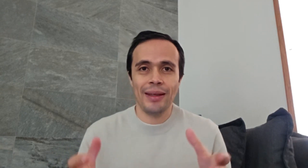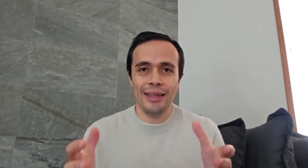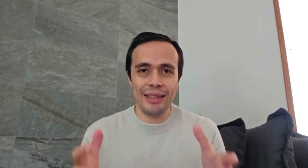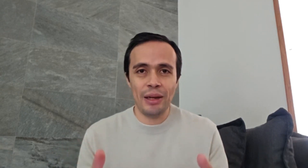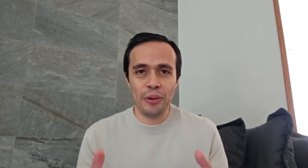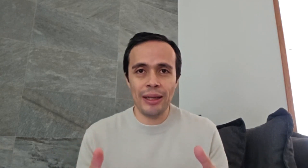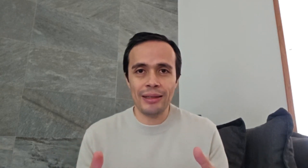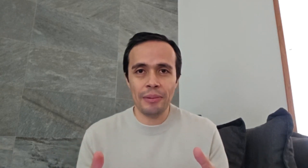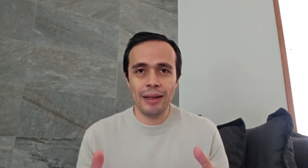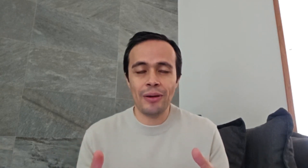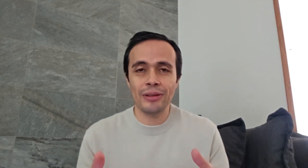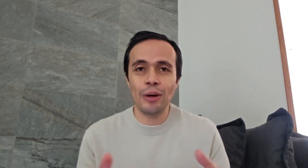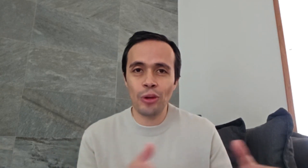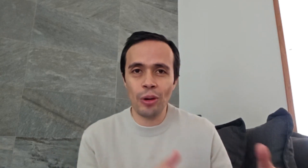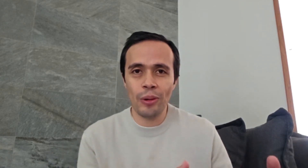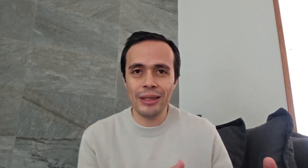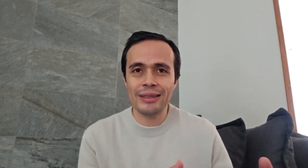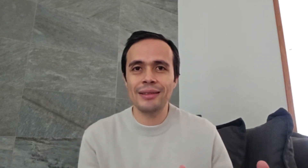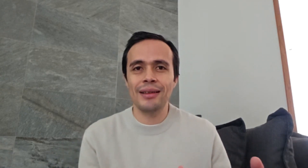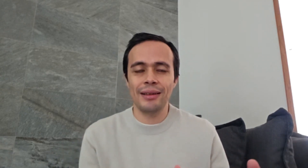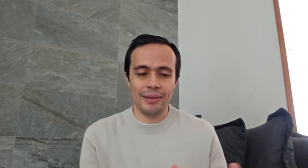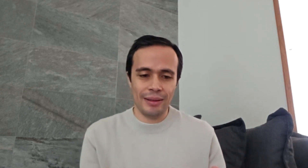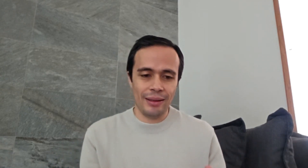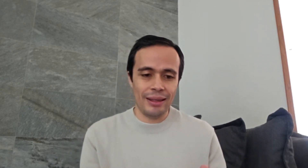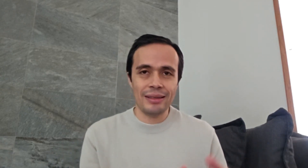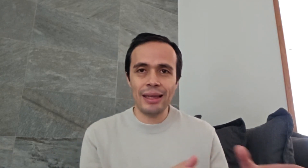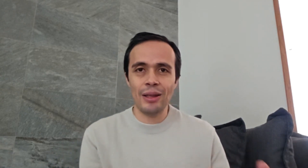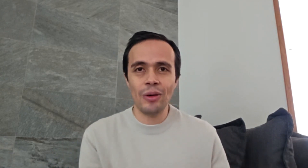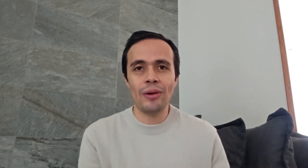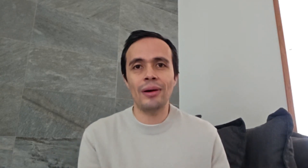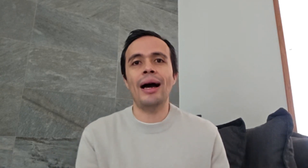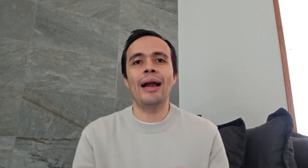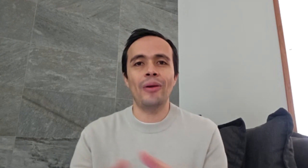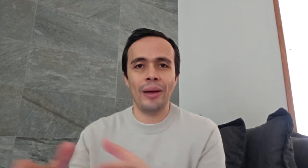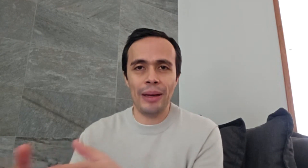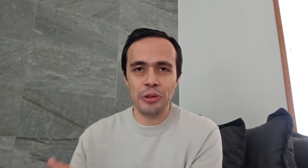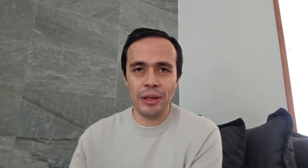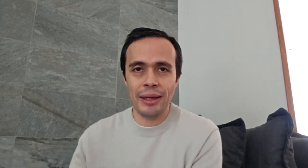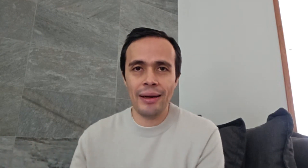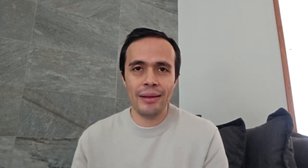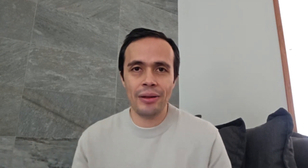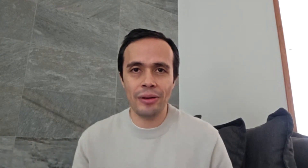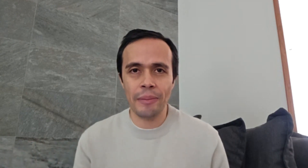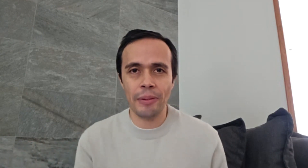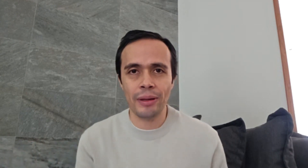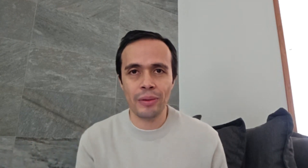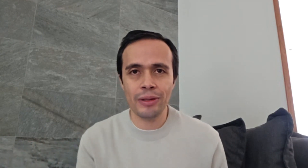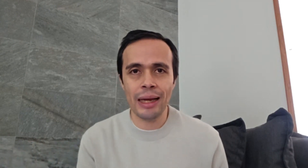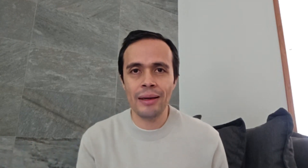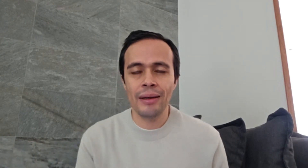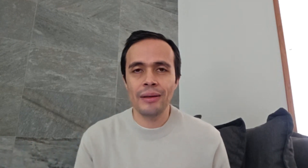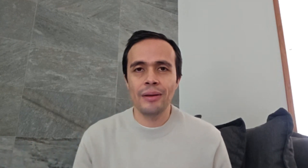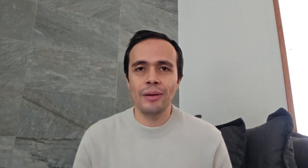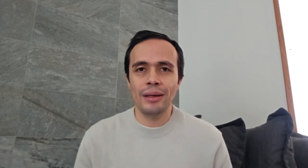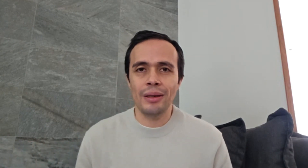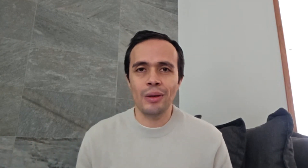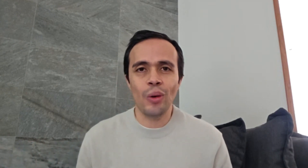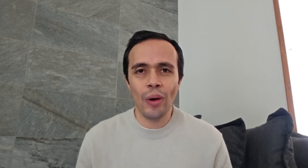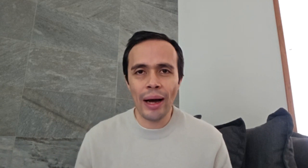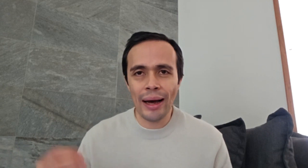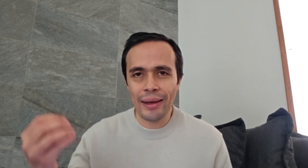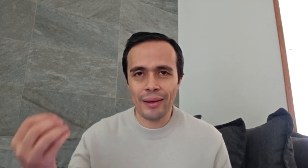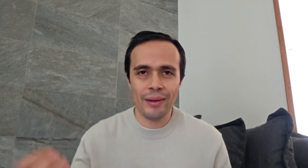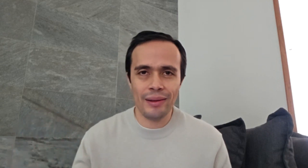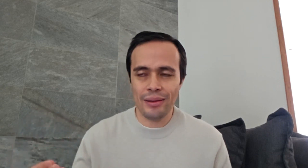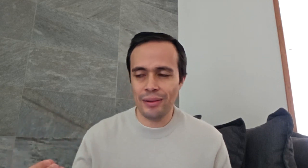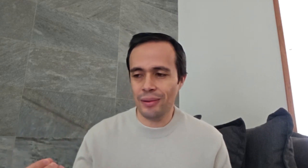Ahora, este tribunal disciplinario es autónomo, es distinto a lo que va a suceder al interior del Poder Judicial.